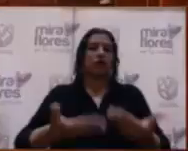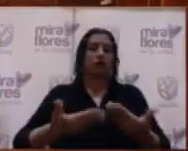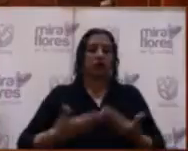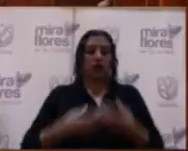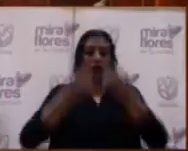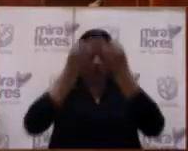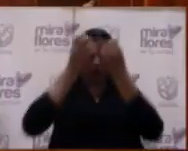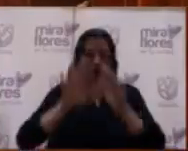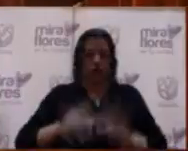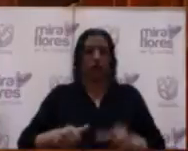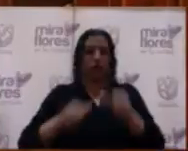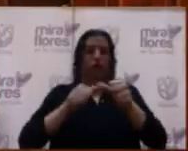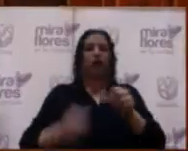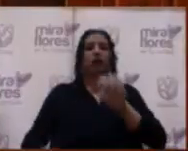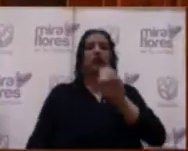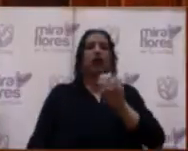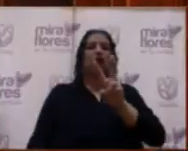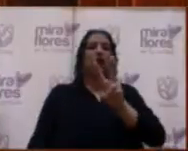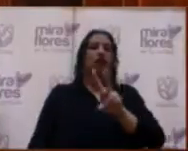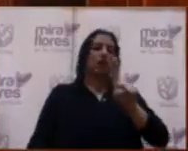informe número